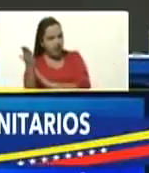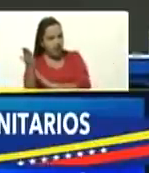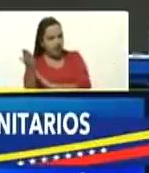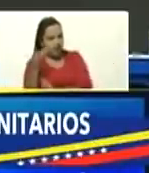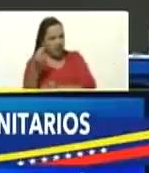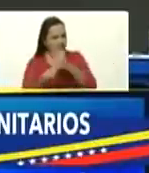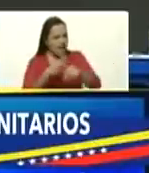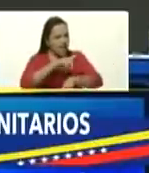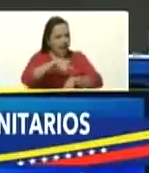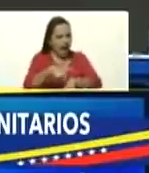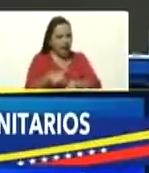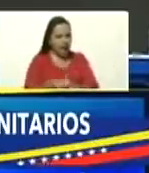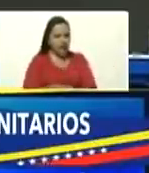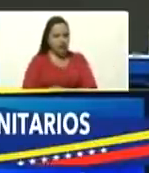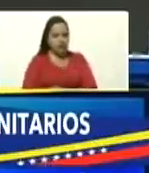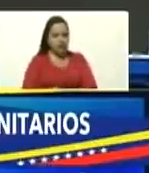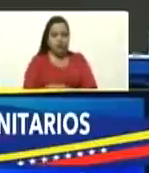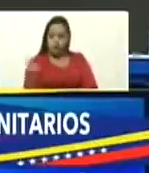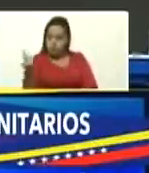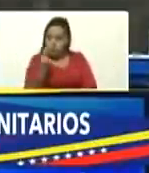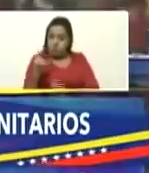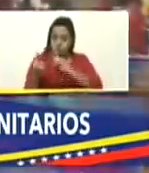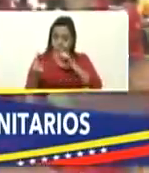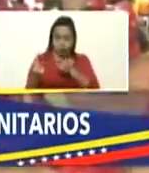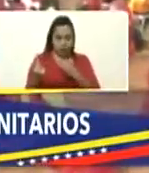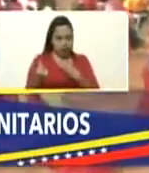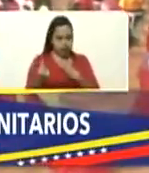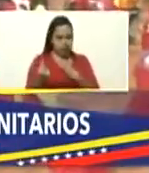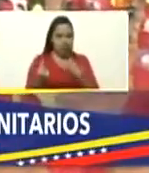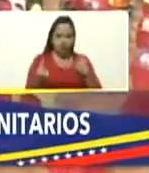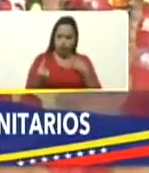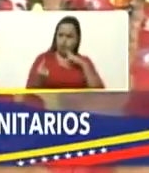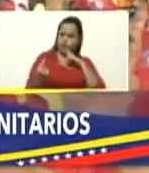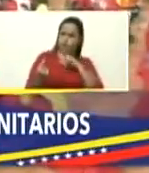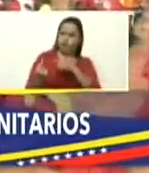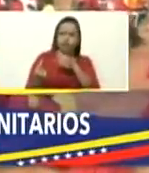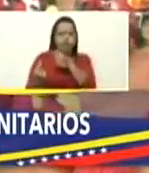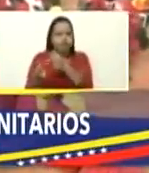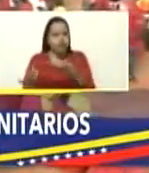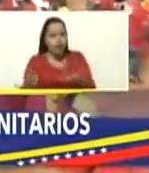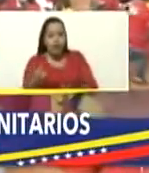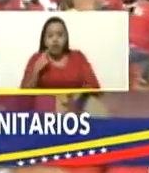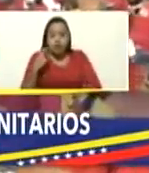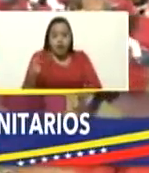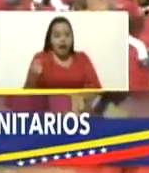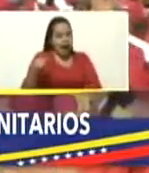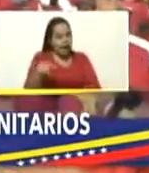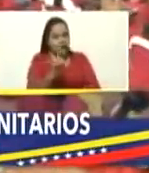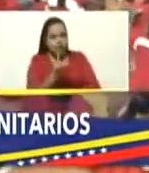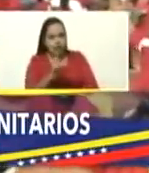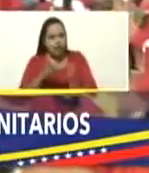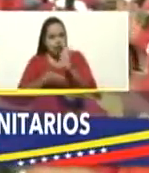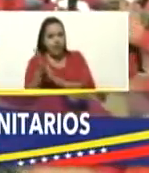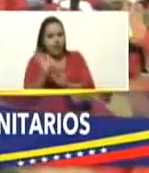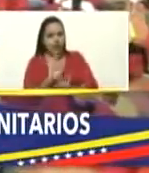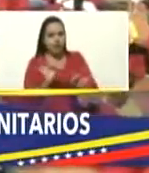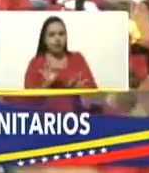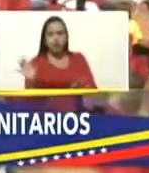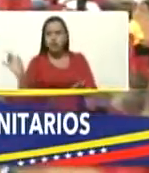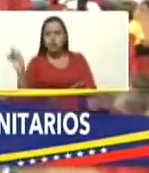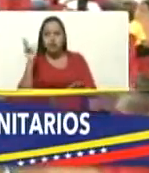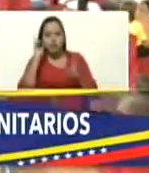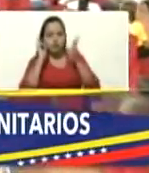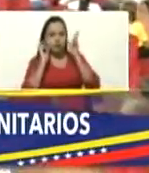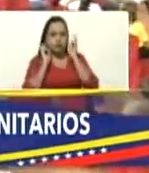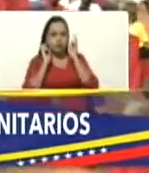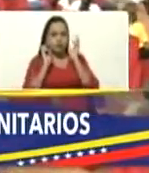tarde. Y yo le dije a la persona que me preguntaba eso, uno de los organizadores, y yo le dije, mire, de aquí no se mueve no nadie. No se oye, parece.